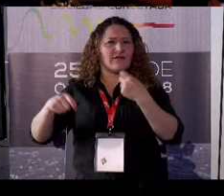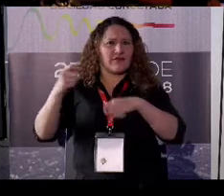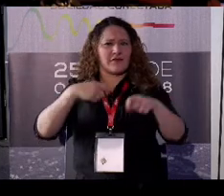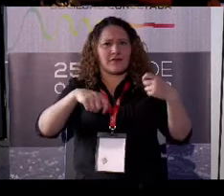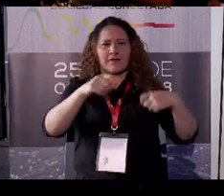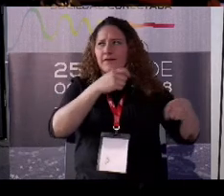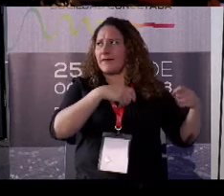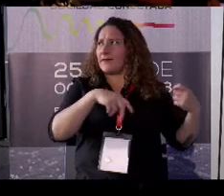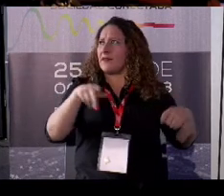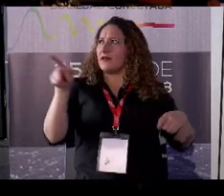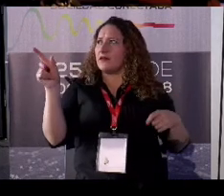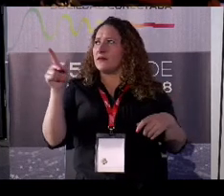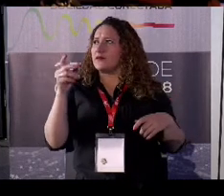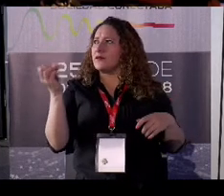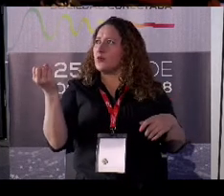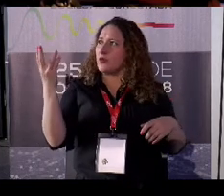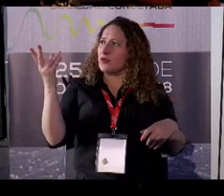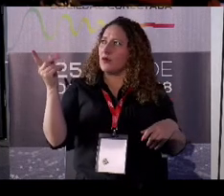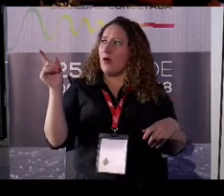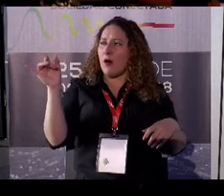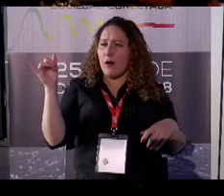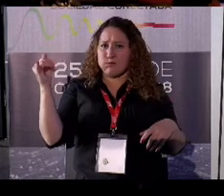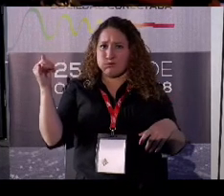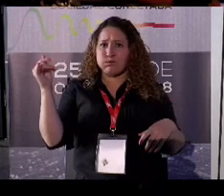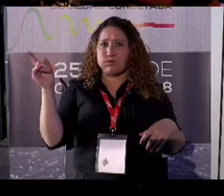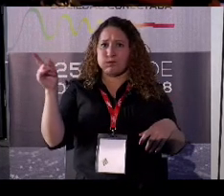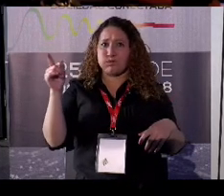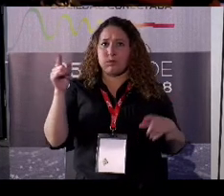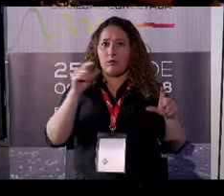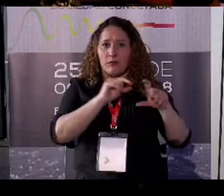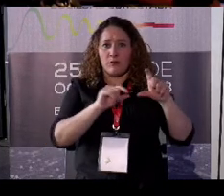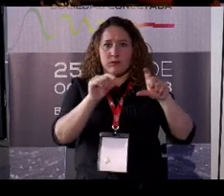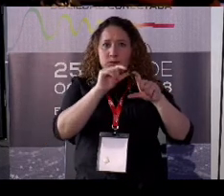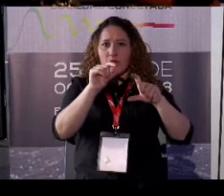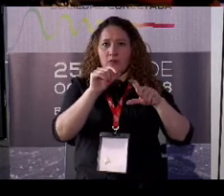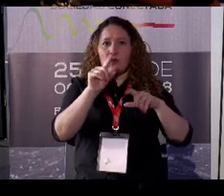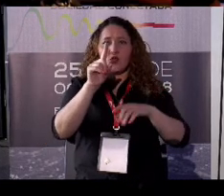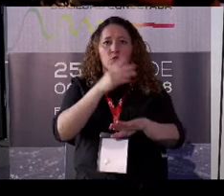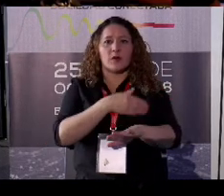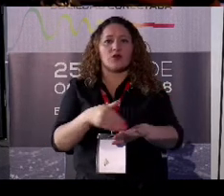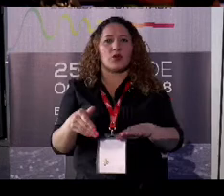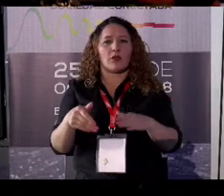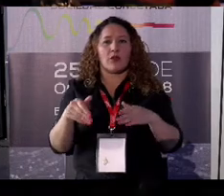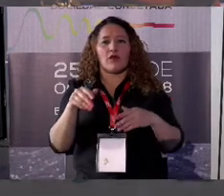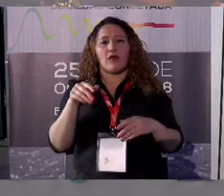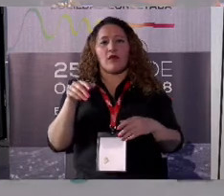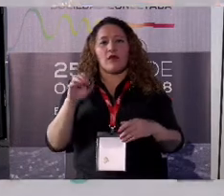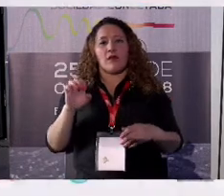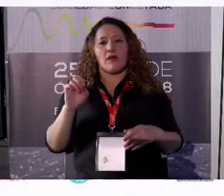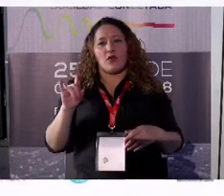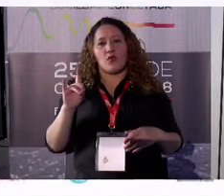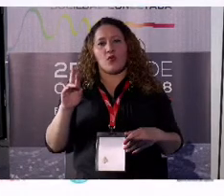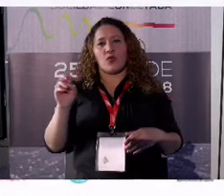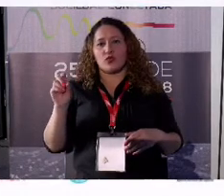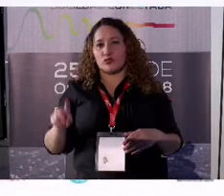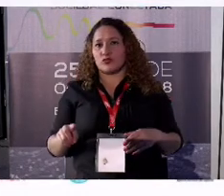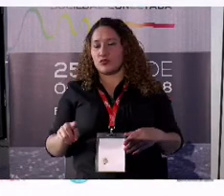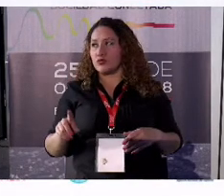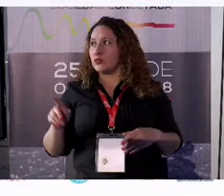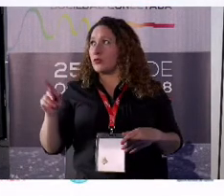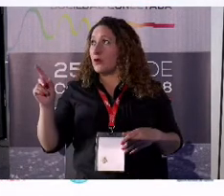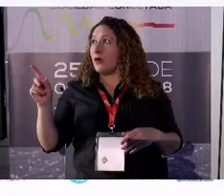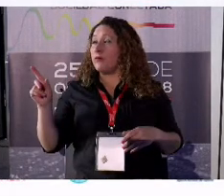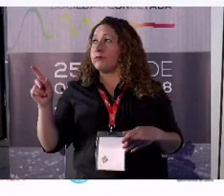se vendió esta cantidad de espectro en una subasta y cada lote se vendió a 1 millón de euros, mientras que aquí se vendió